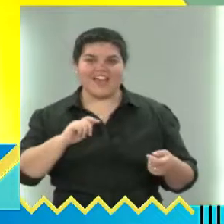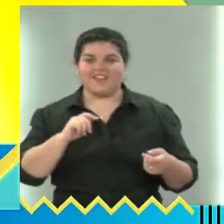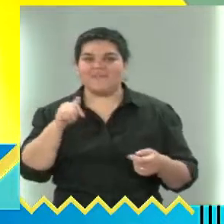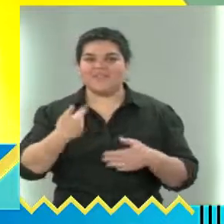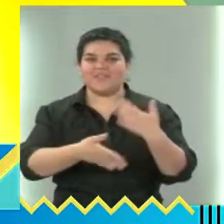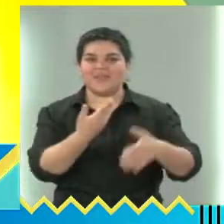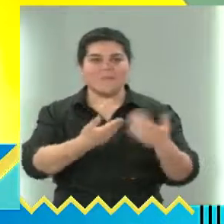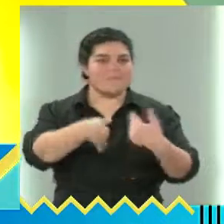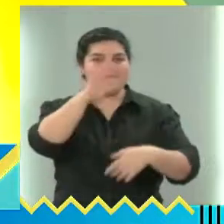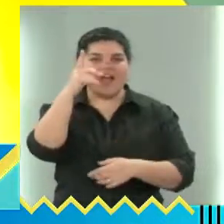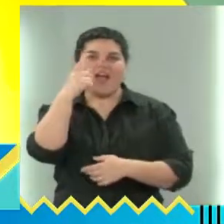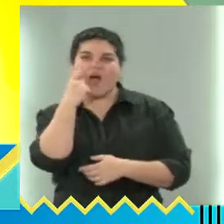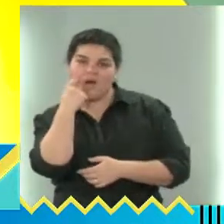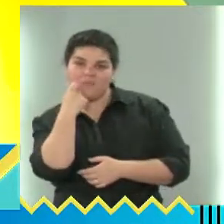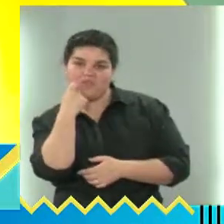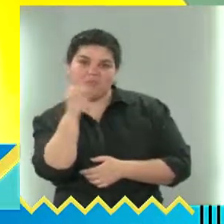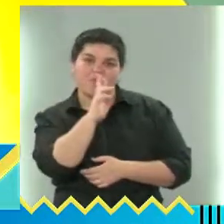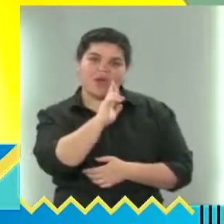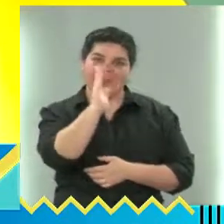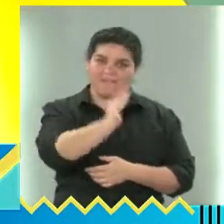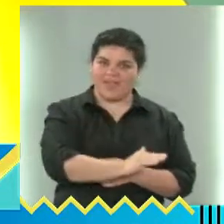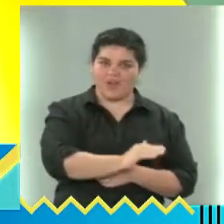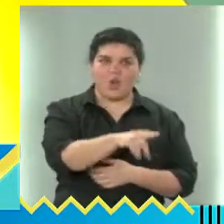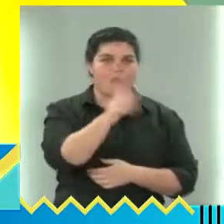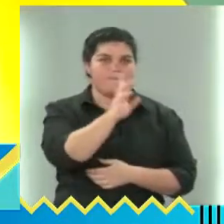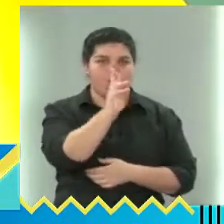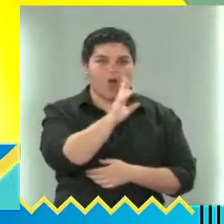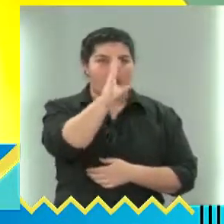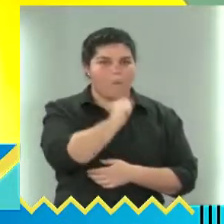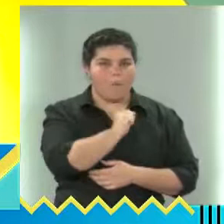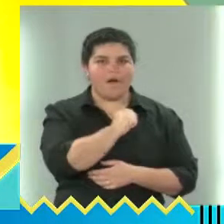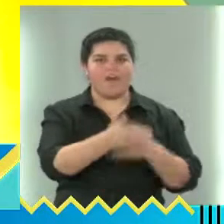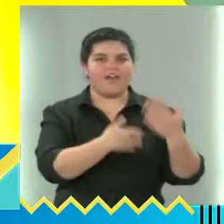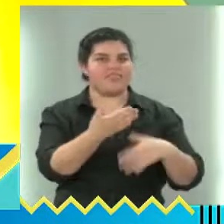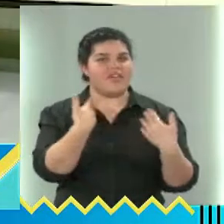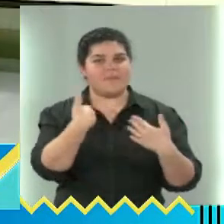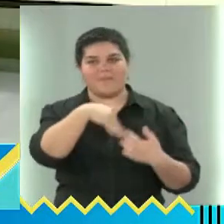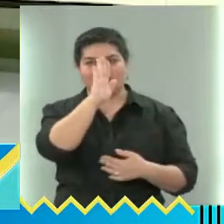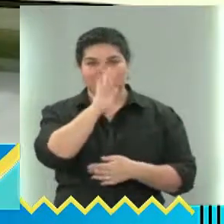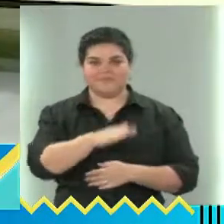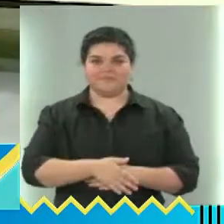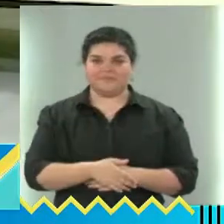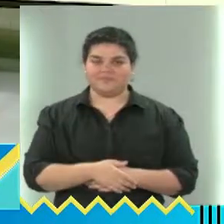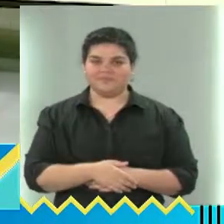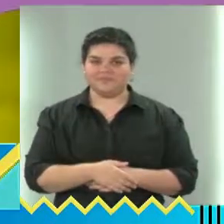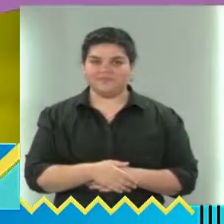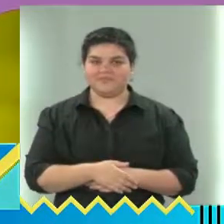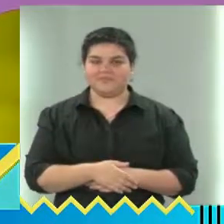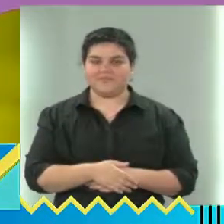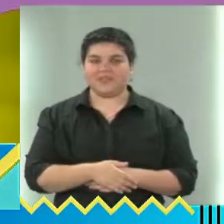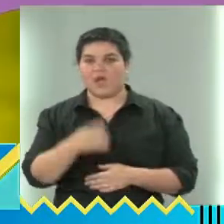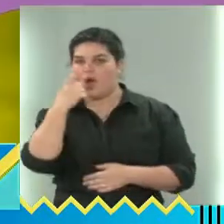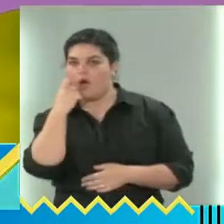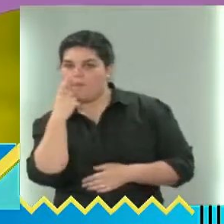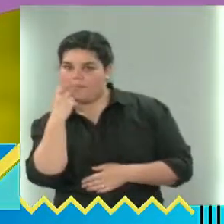los varones que en las mujeres. Bien. Las mujeres se bancan mucho más el proceso. Bien. ¿Cada cuánto puede donar un hombre? ¿Cada cuánto